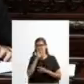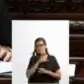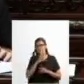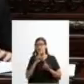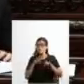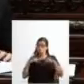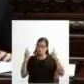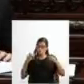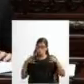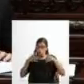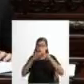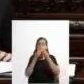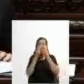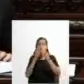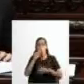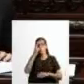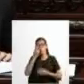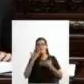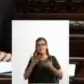construir un mejor Uruguay